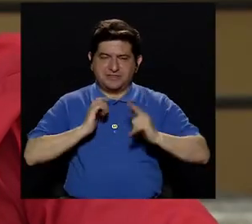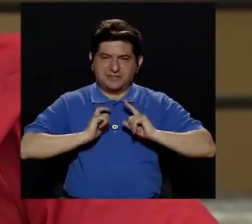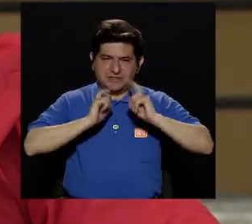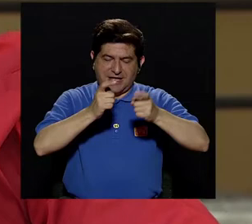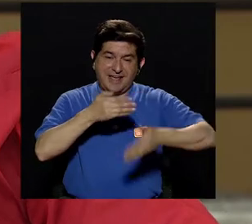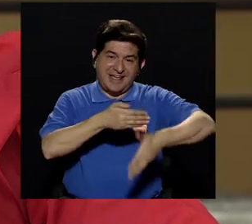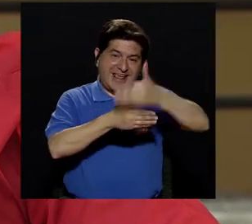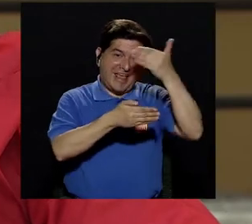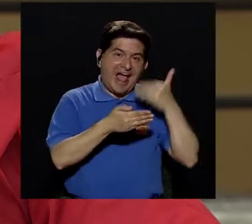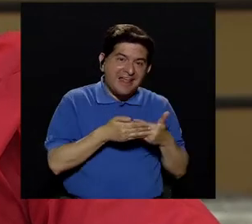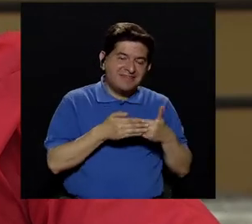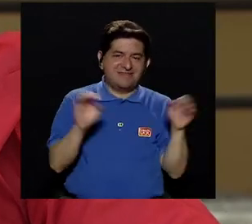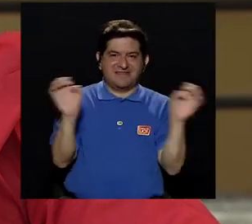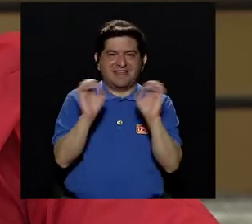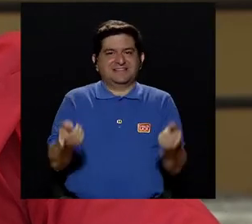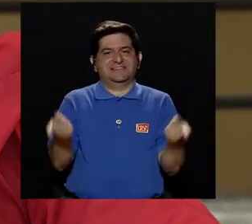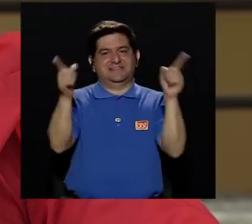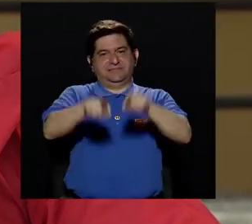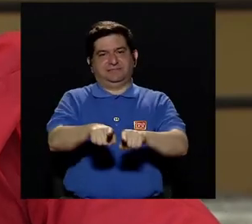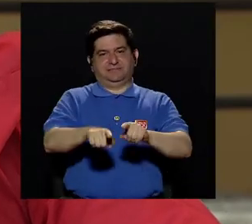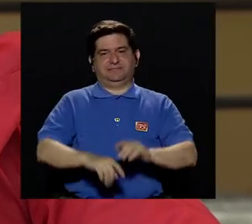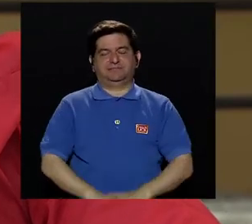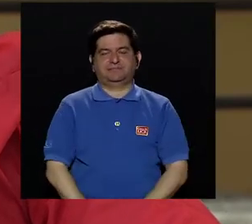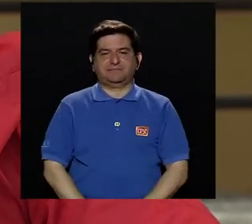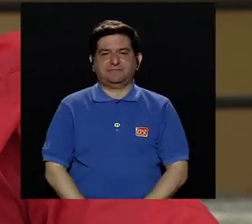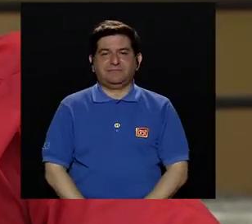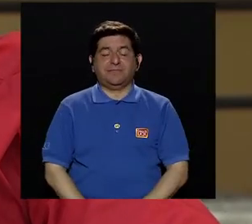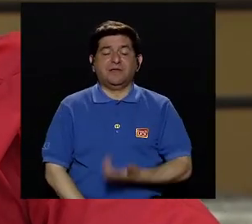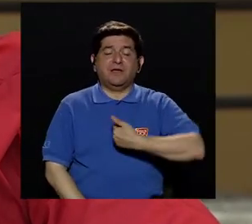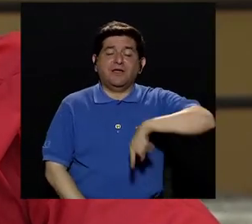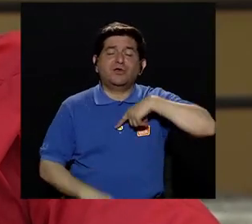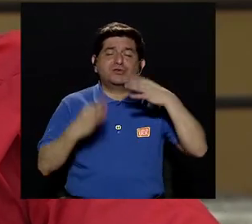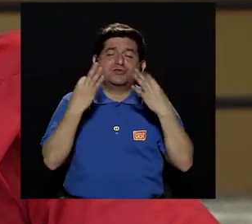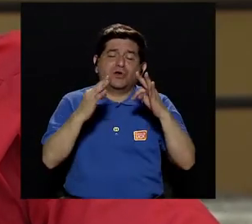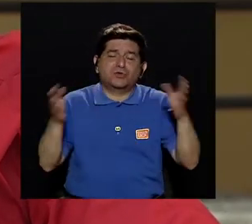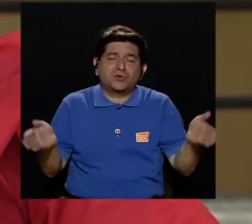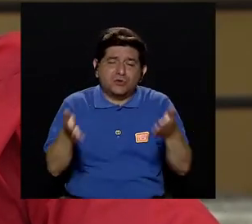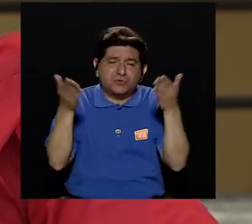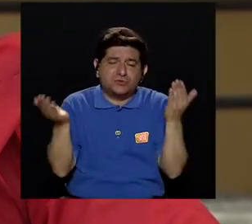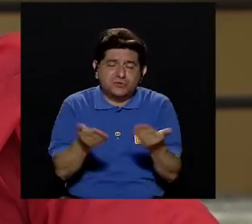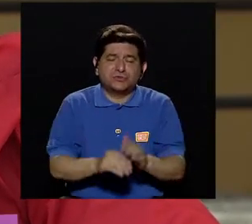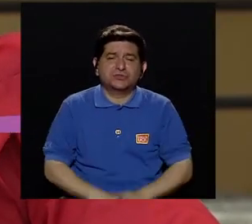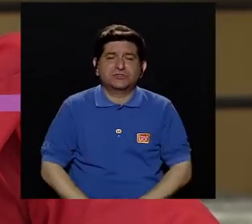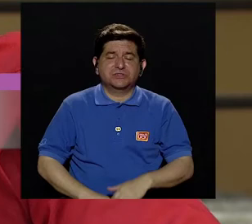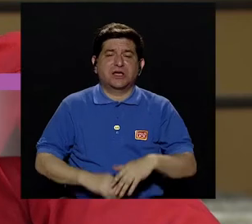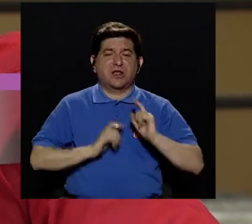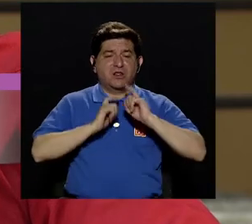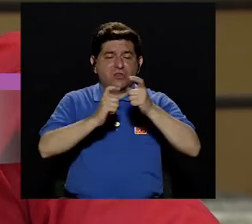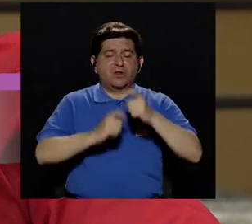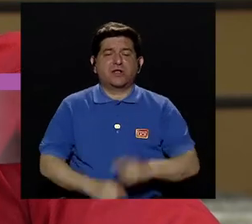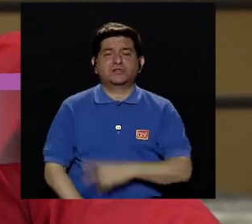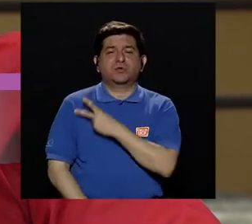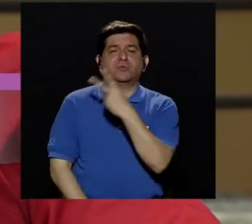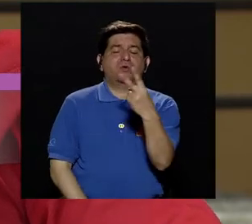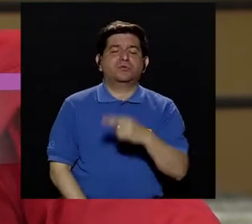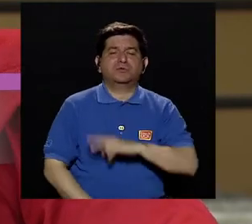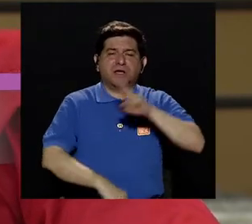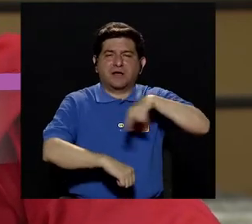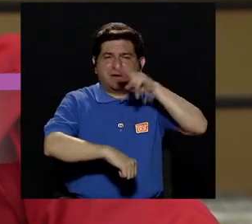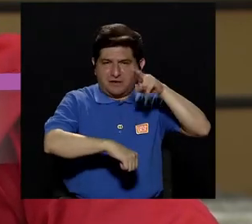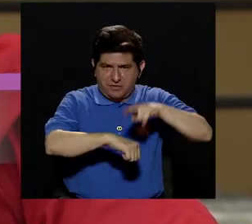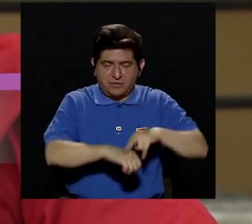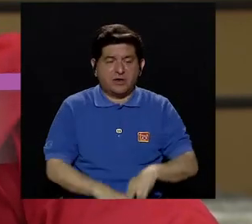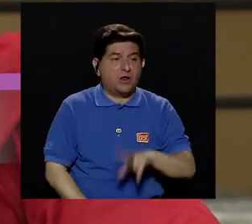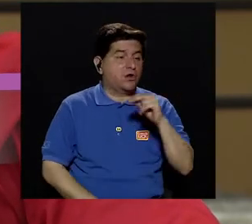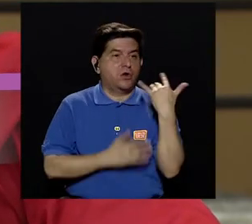sangre antes de que las emergencias ocurran. Y en esto es cuando tratamos de promover que la donación voluntaria sea regular, o sea, que no tengamos